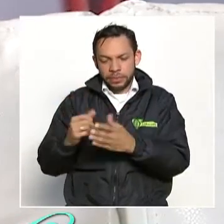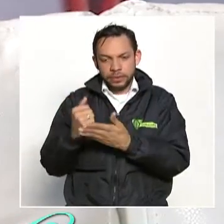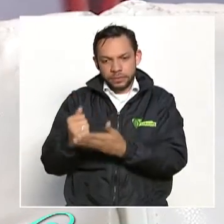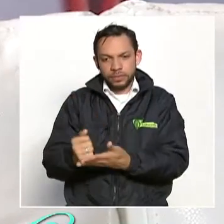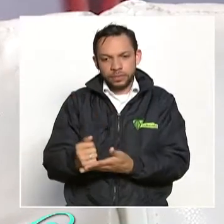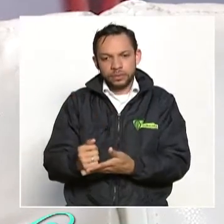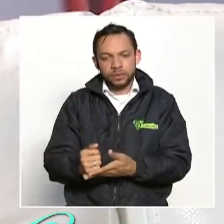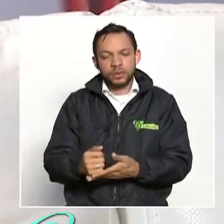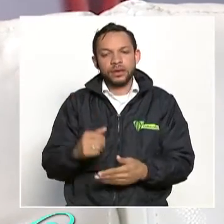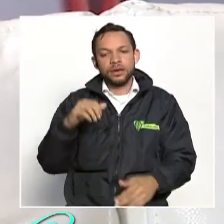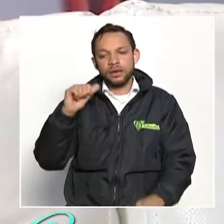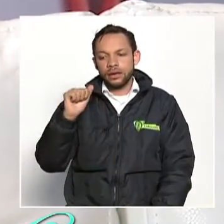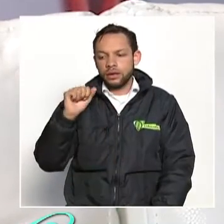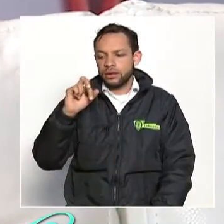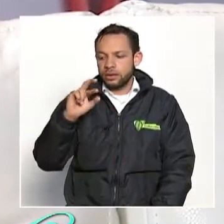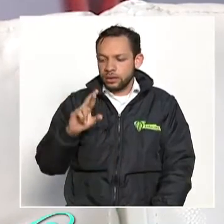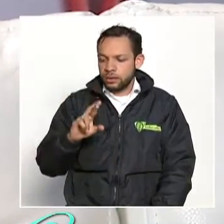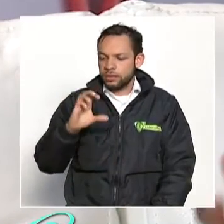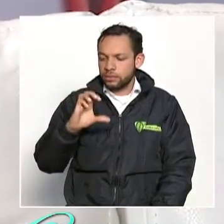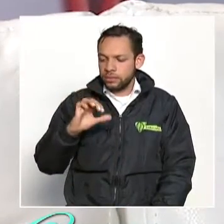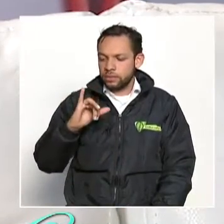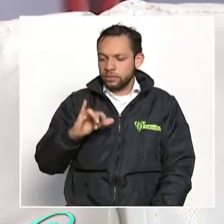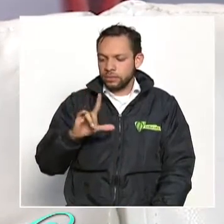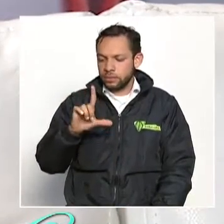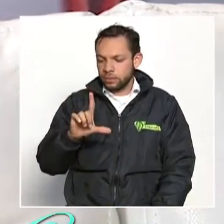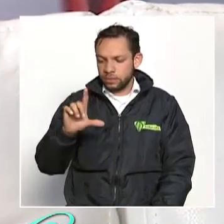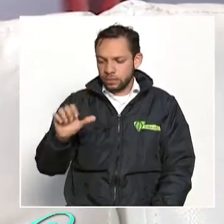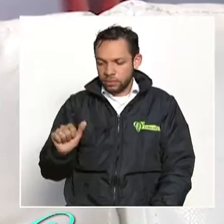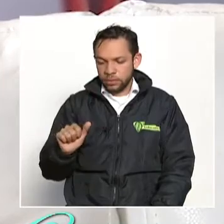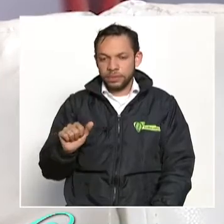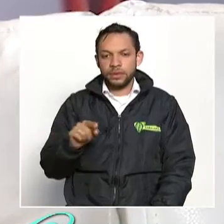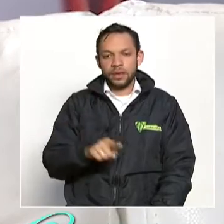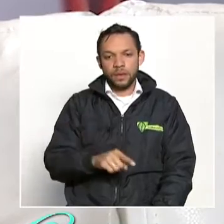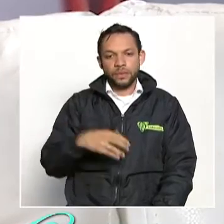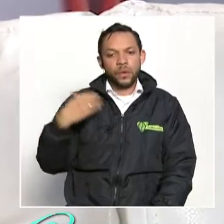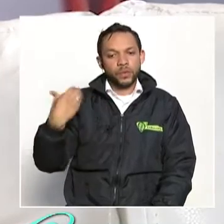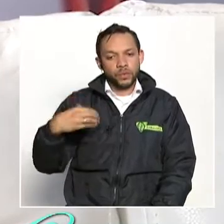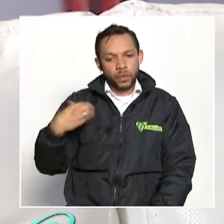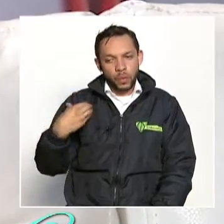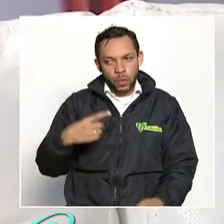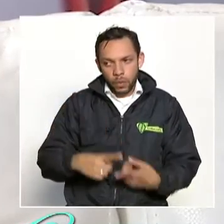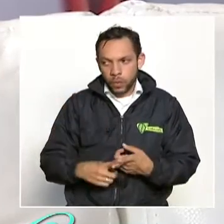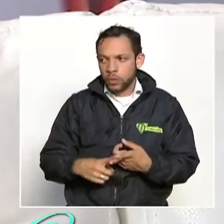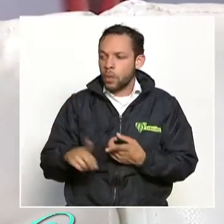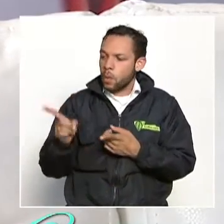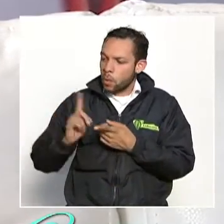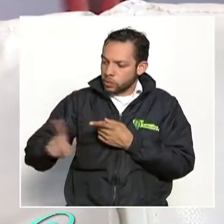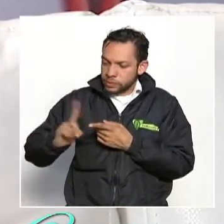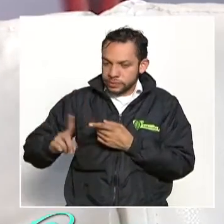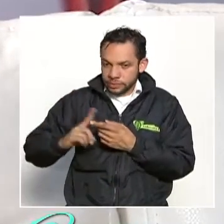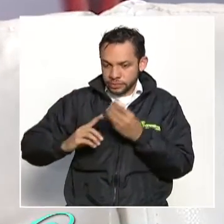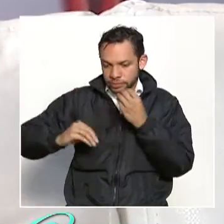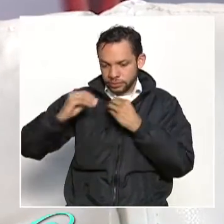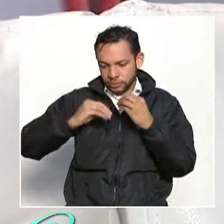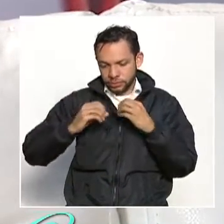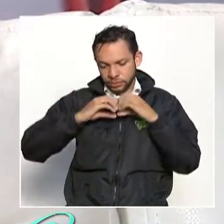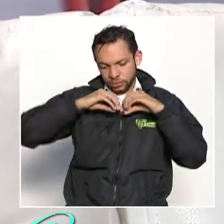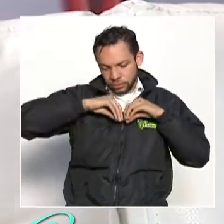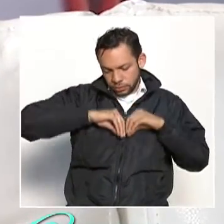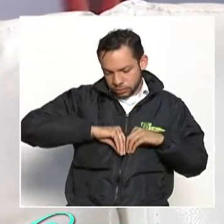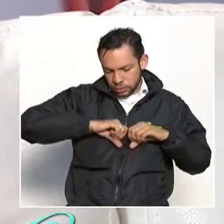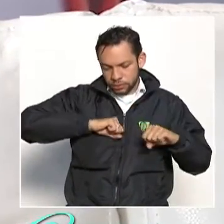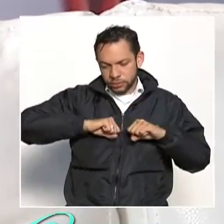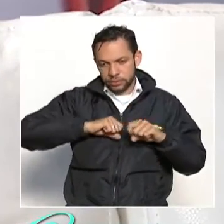es con una arcilla, con un probiótico, con un prebiótico, etcétera. Hay muchos probióticos, los de los yogures,